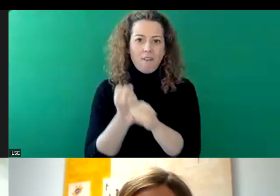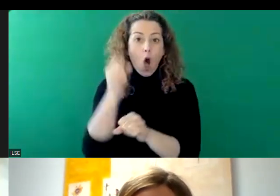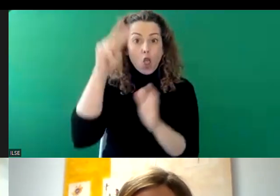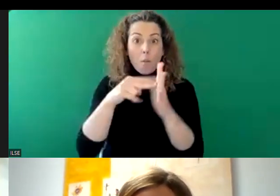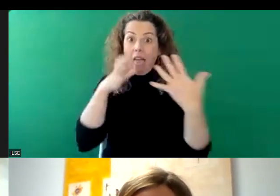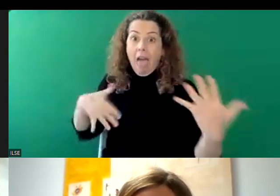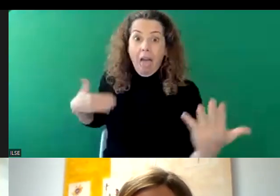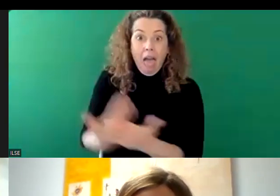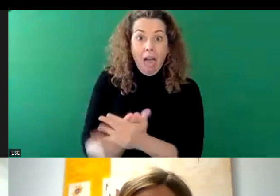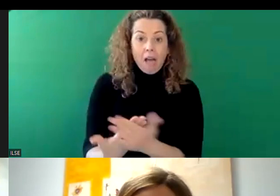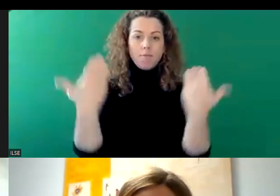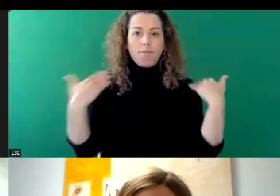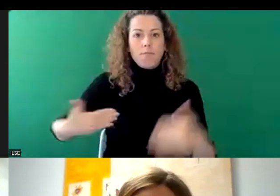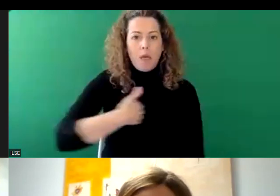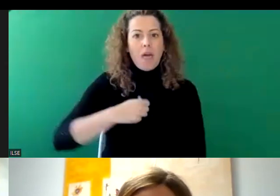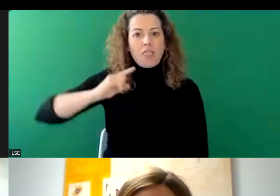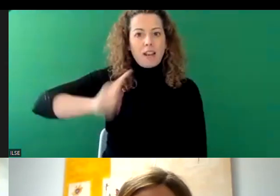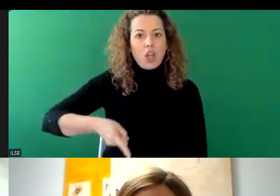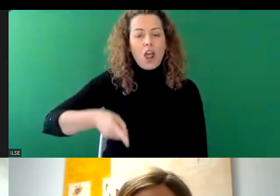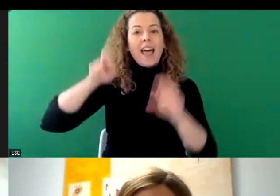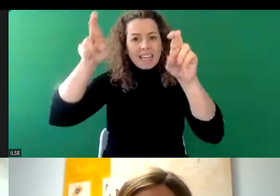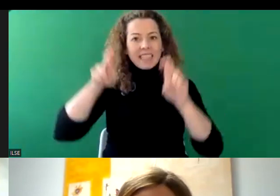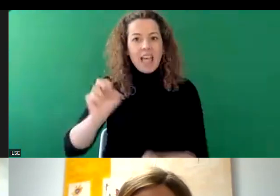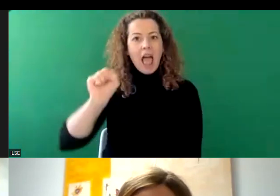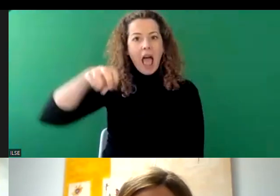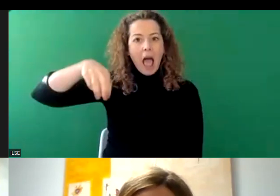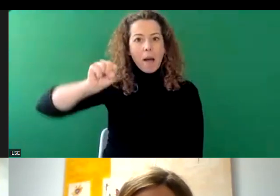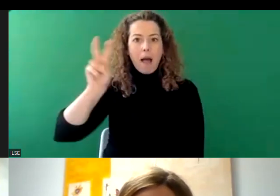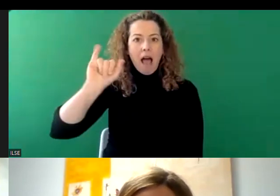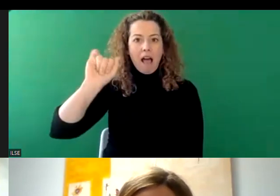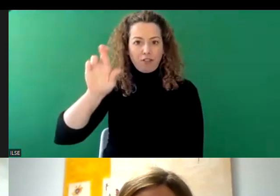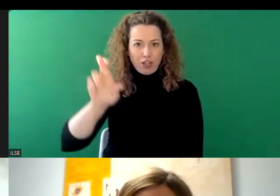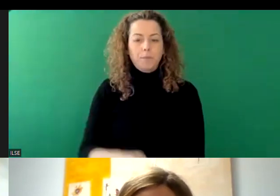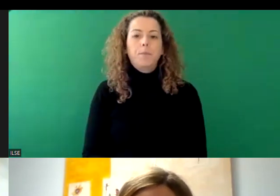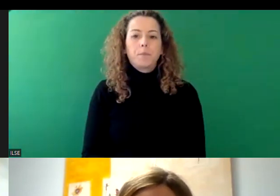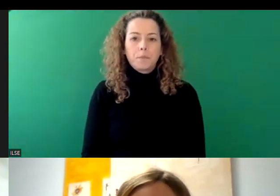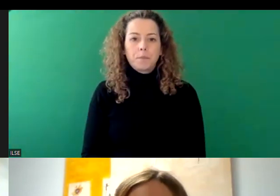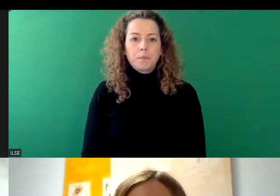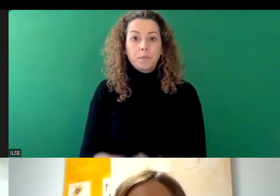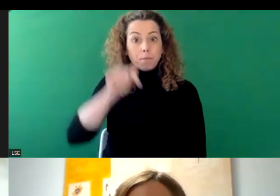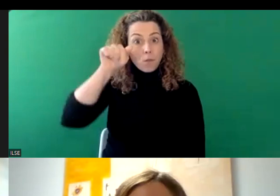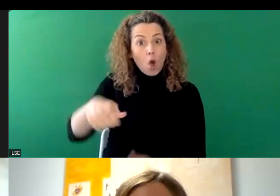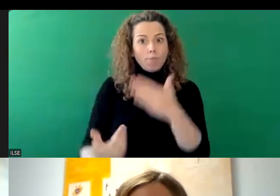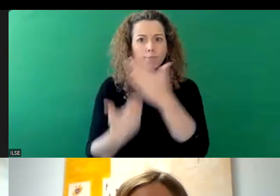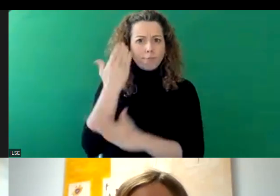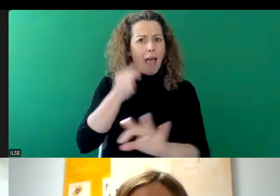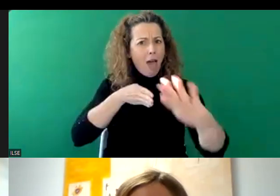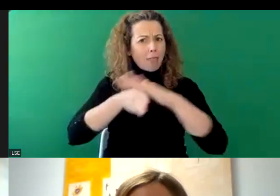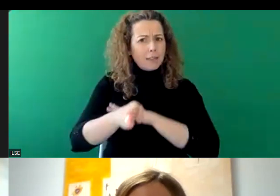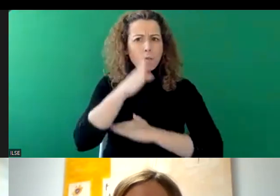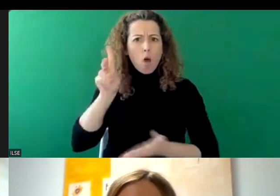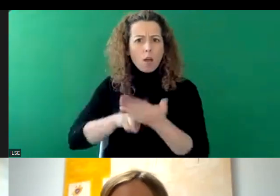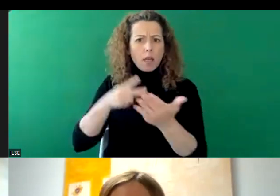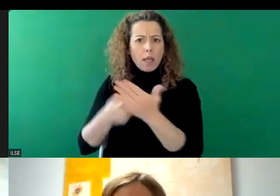es directora de la residencia Amadir Multilugar. La jornada es accesible con intérprete